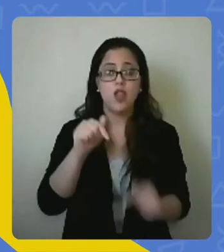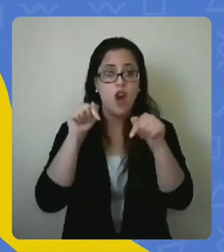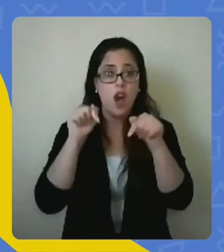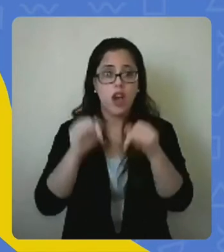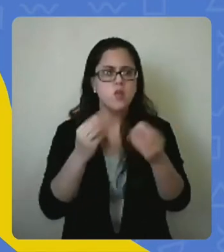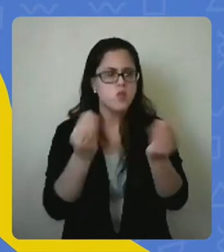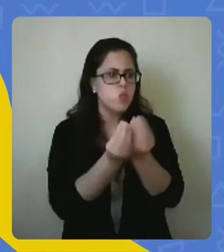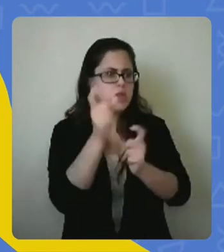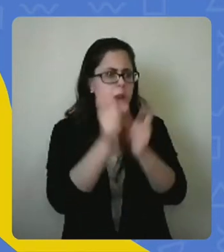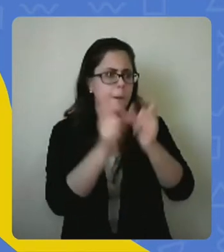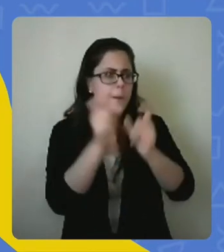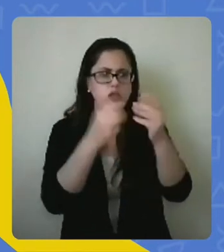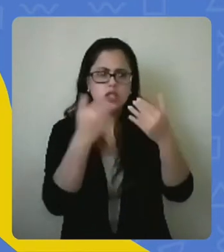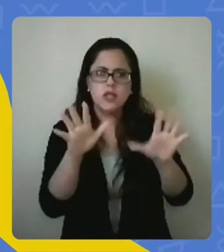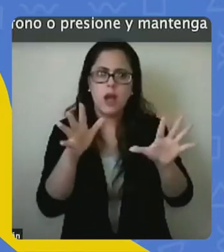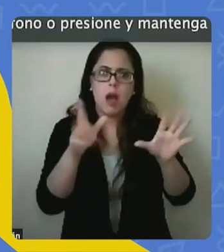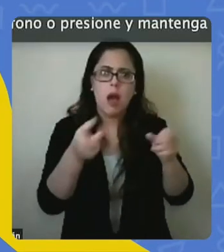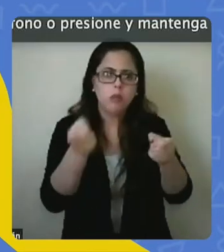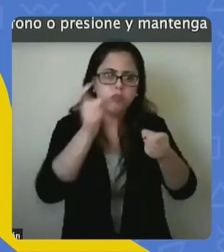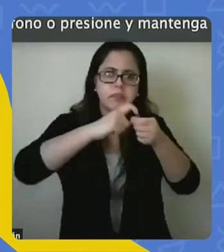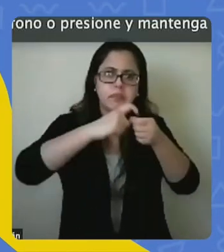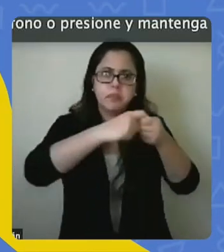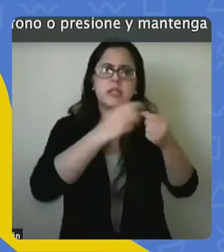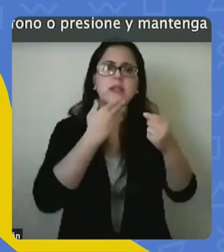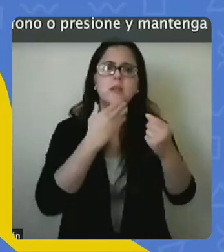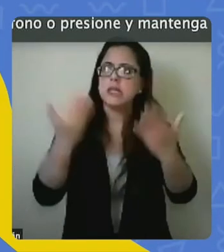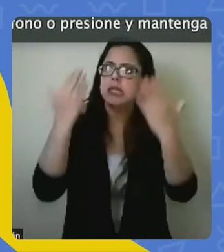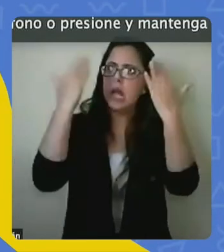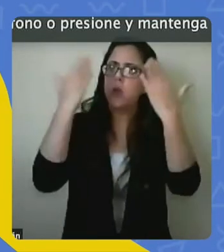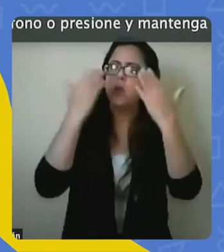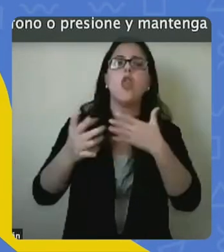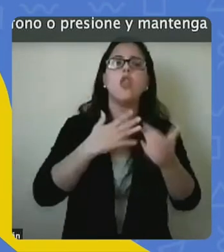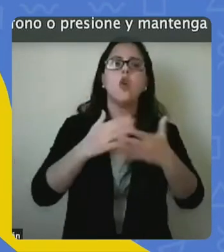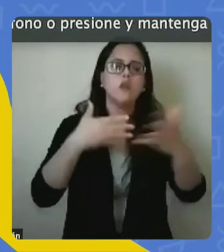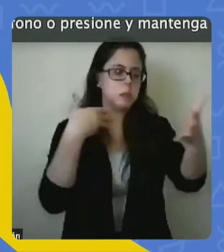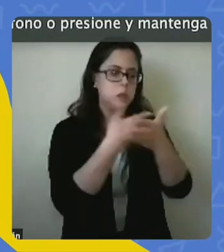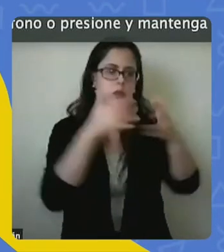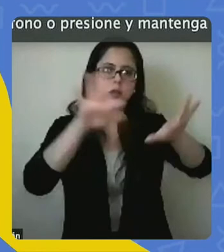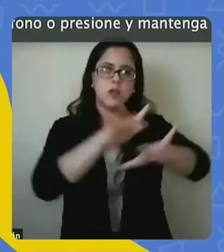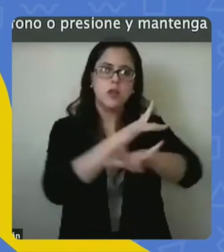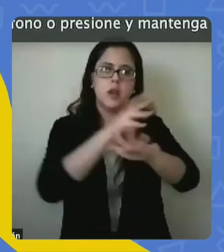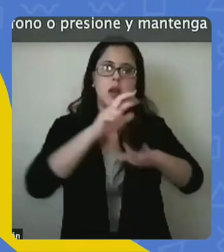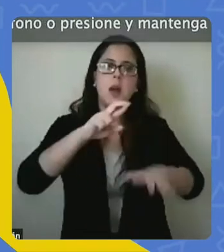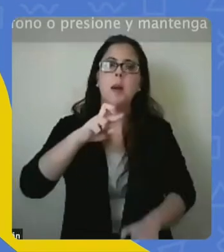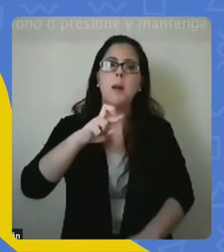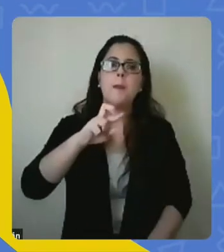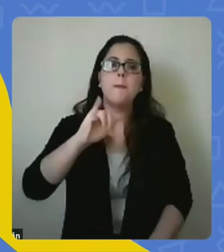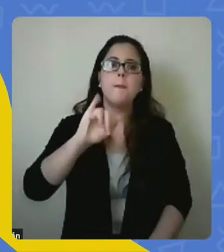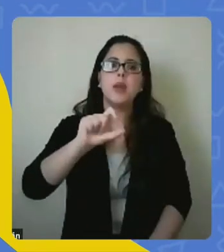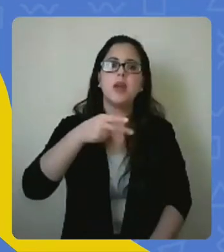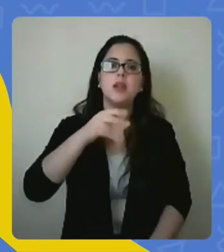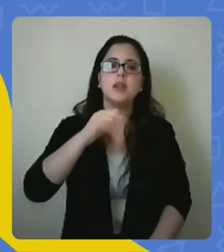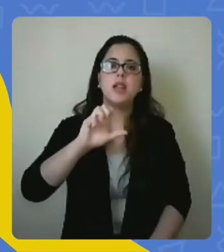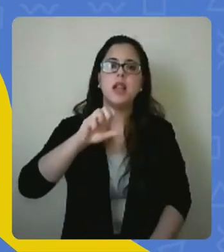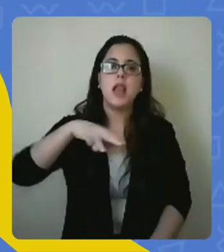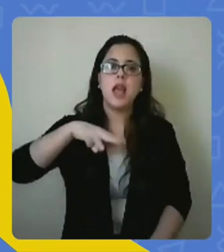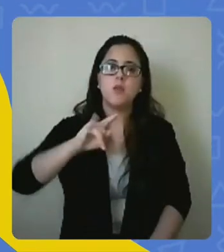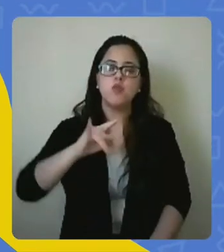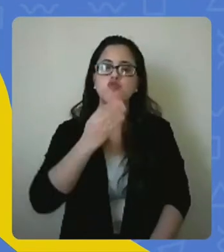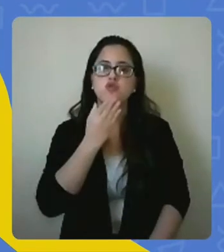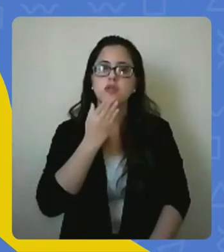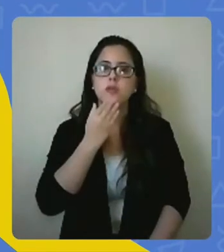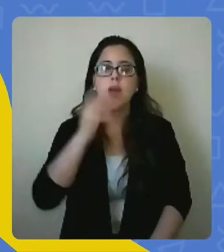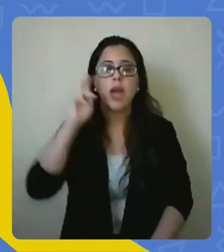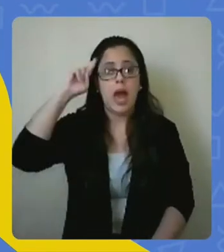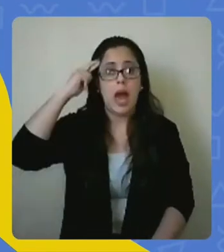de Pichilemu y también desde Rancagua. Muchas gracias a todas las personas que se están conectando. Estamos de verdad muy, muy, muy felices.